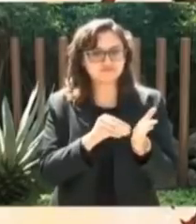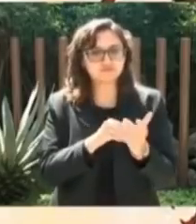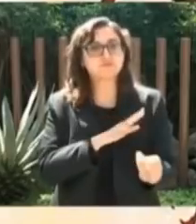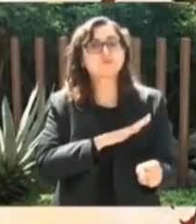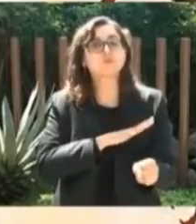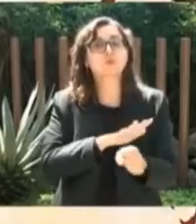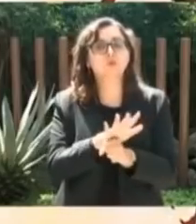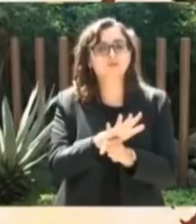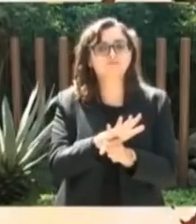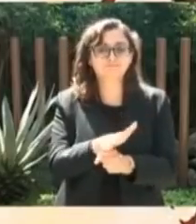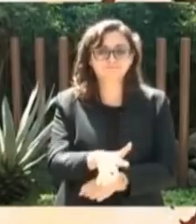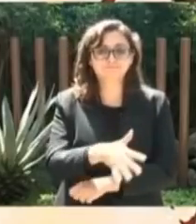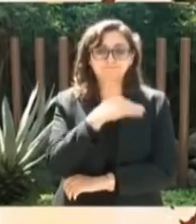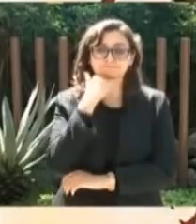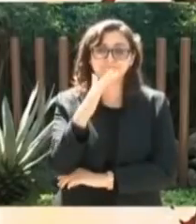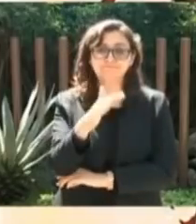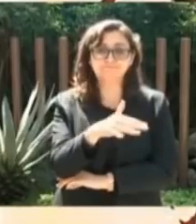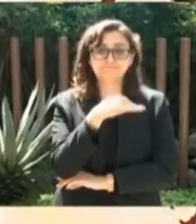Desde entonces